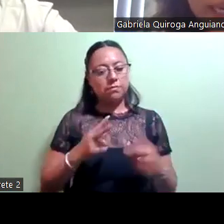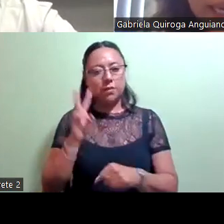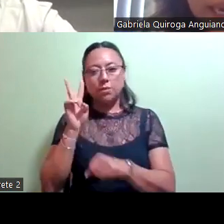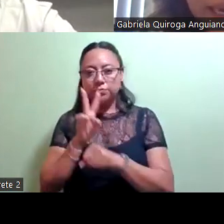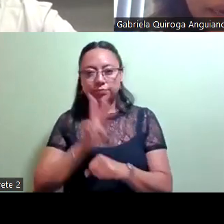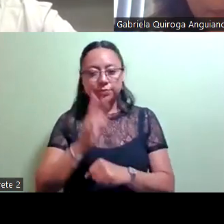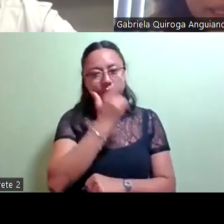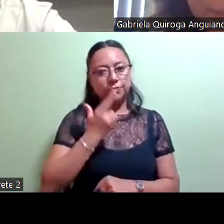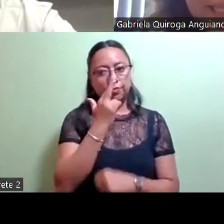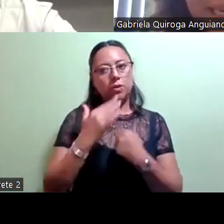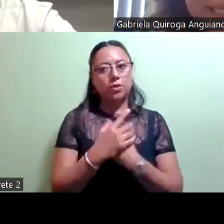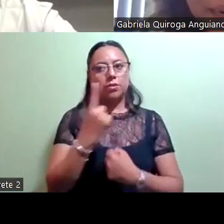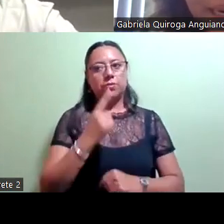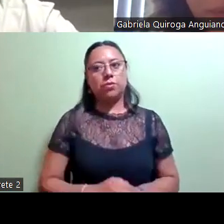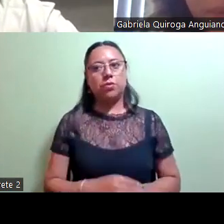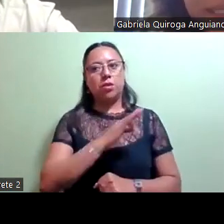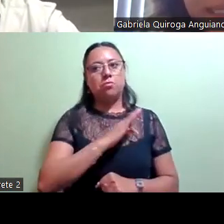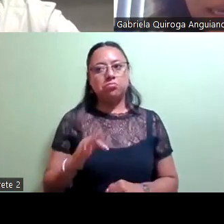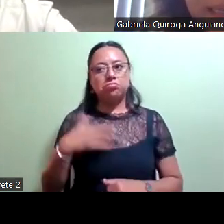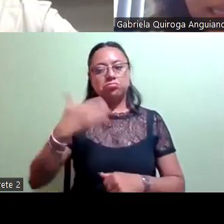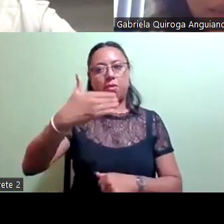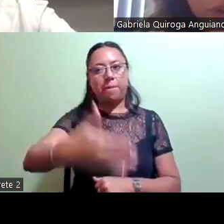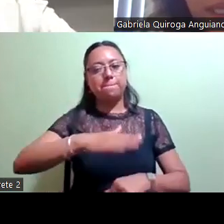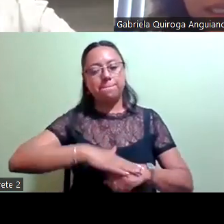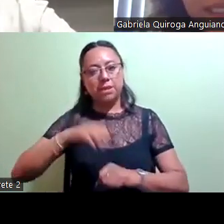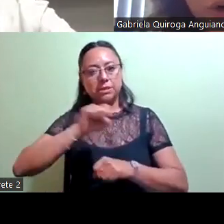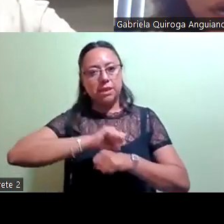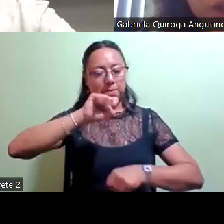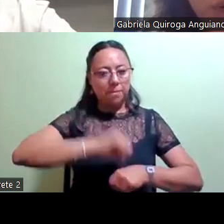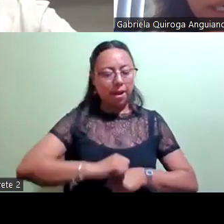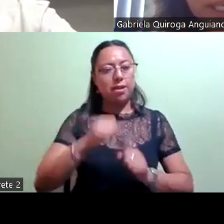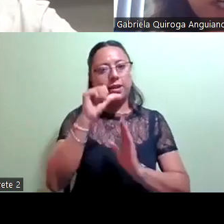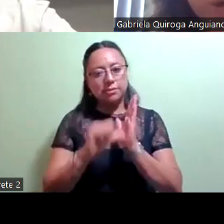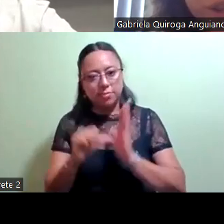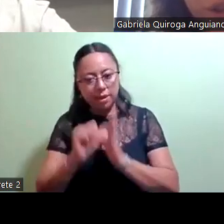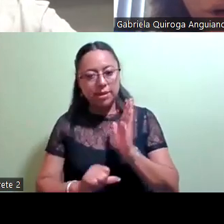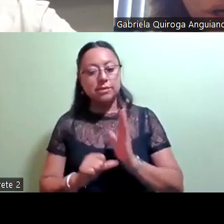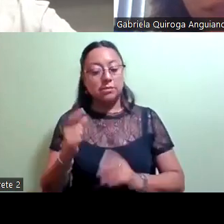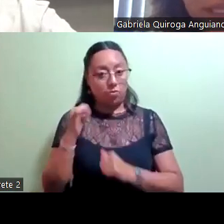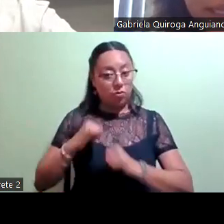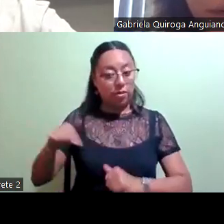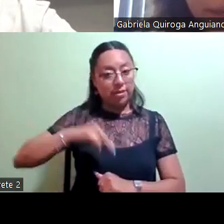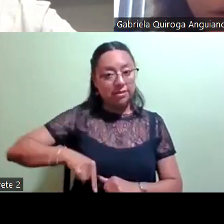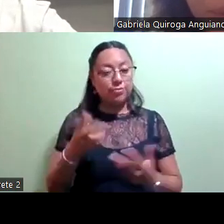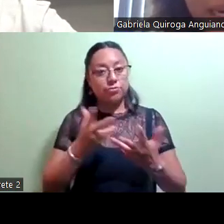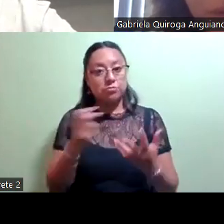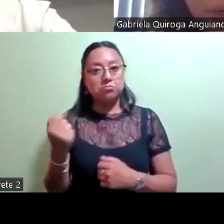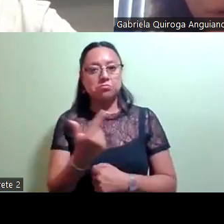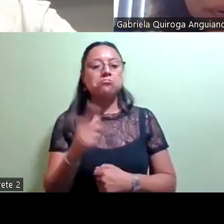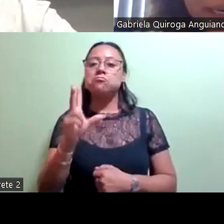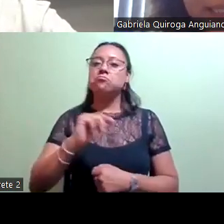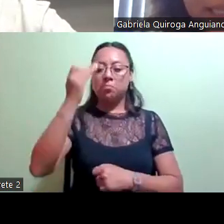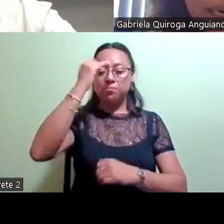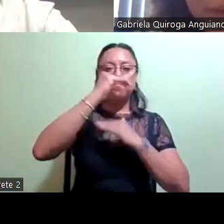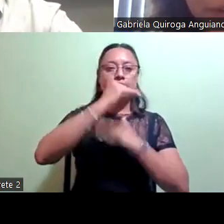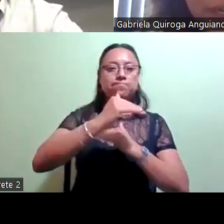haga la verificación, ya que pueden pasar semanas o meses y las autoridades no actúan, incluso de ser un plazo menor